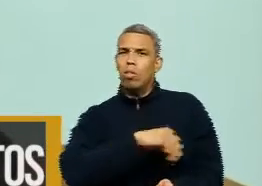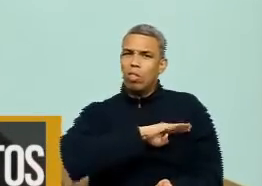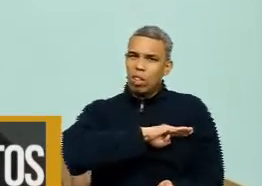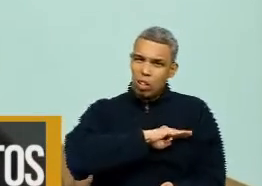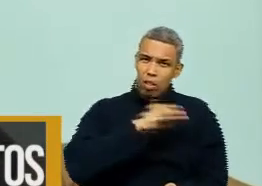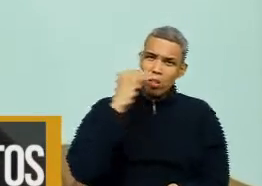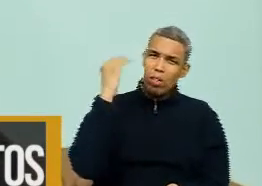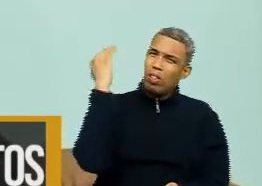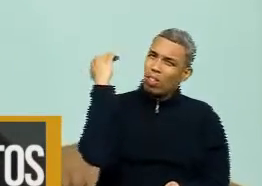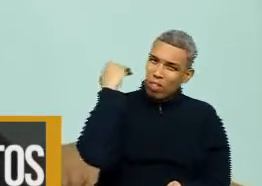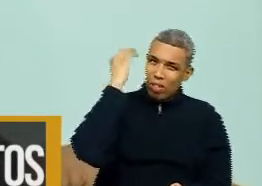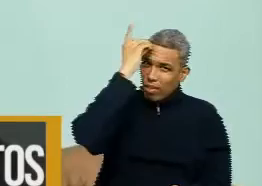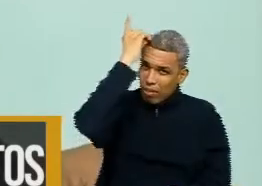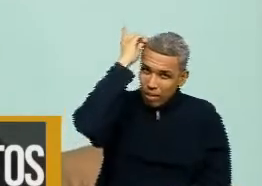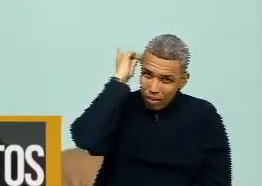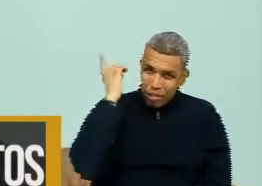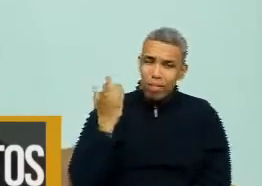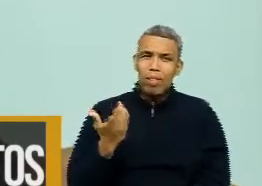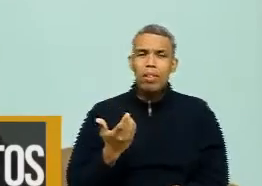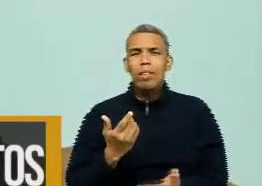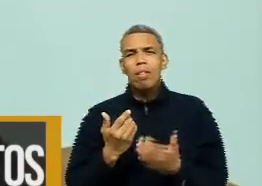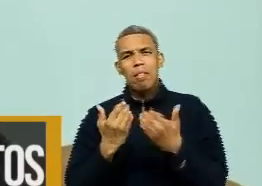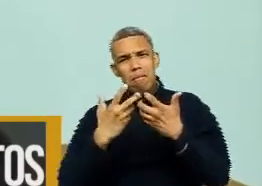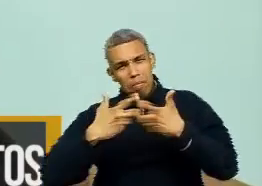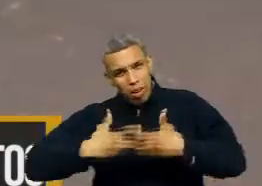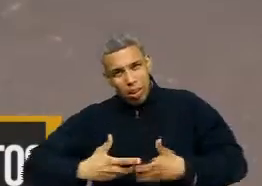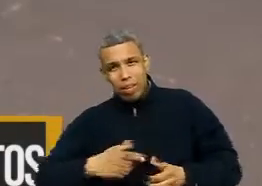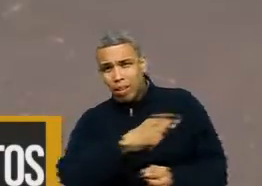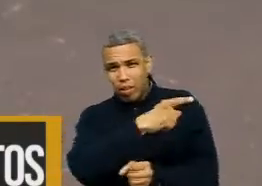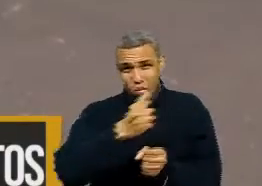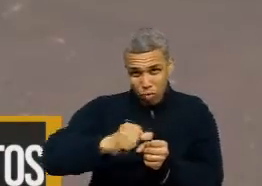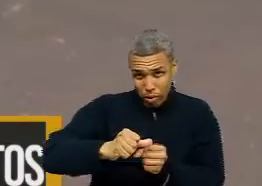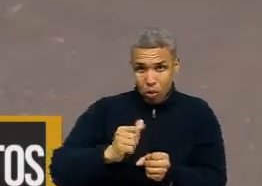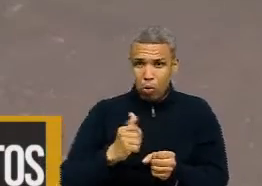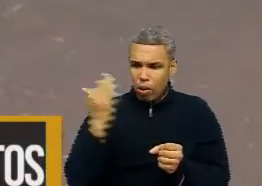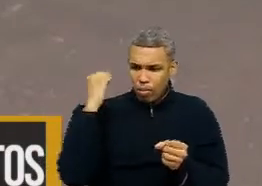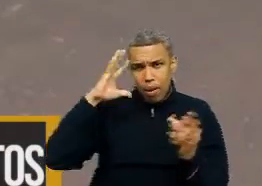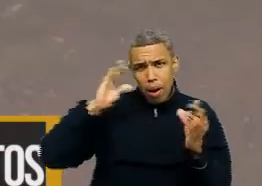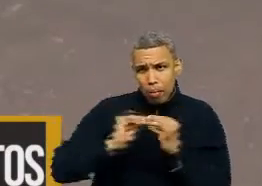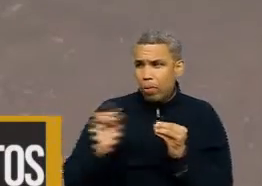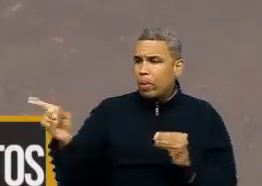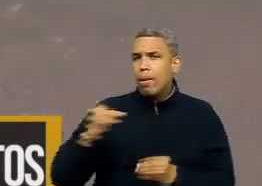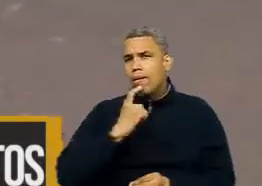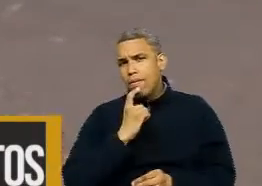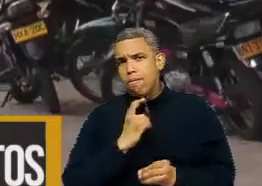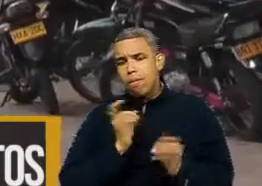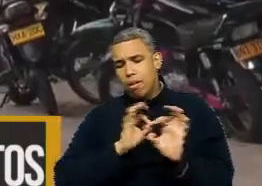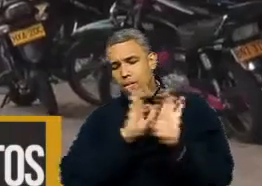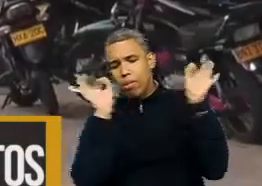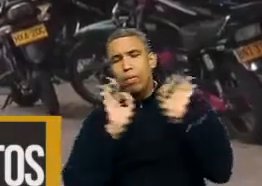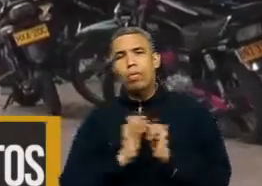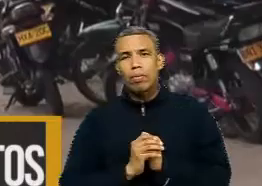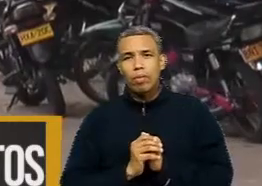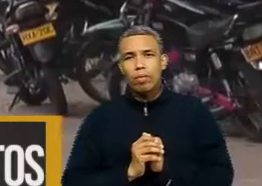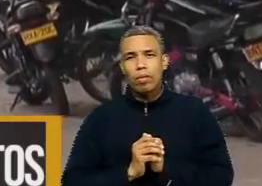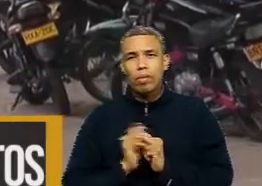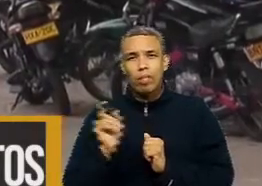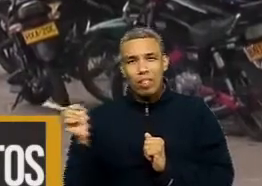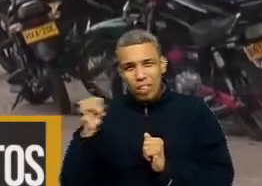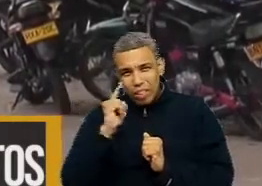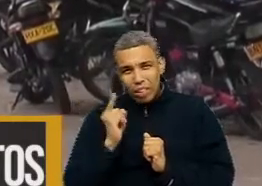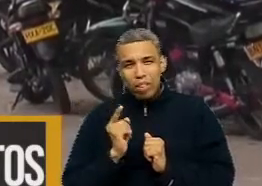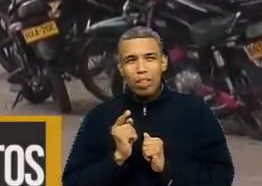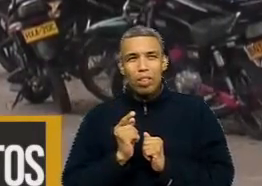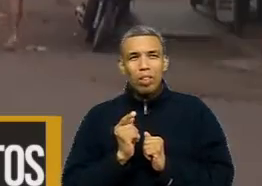las diferentes IAS que existen aquí al alcance. Reclaman del proyecto que no se les califique como se les ha calificado luego de los